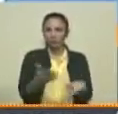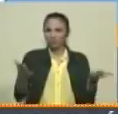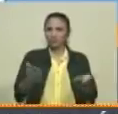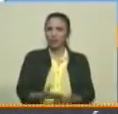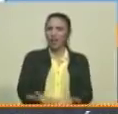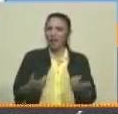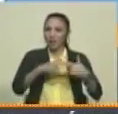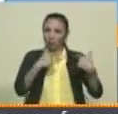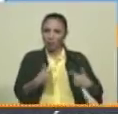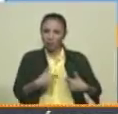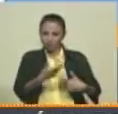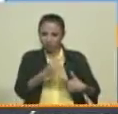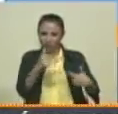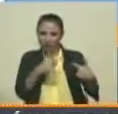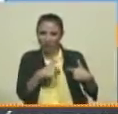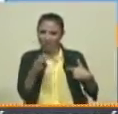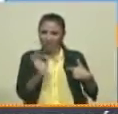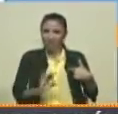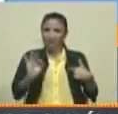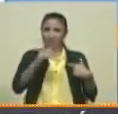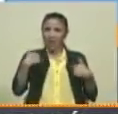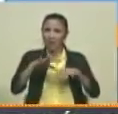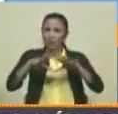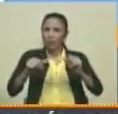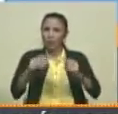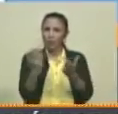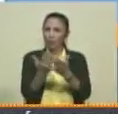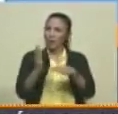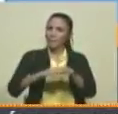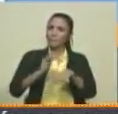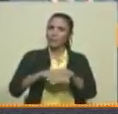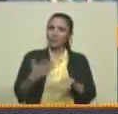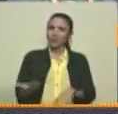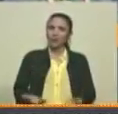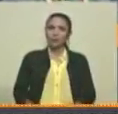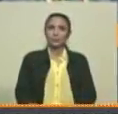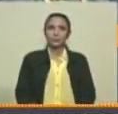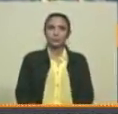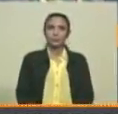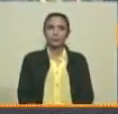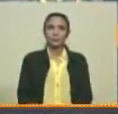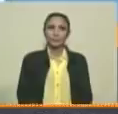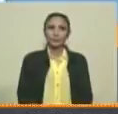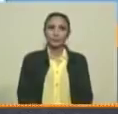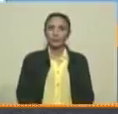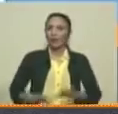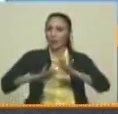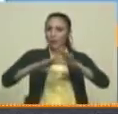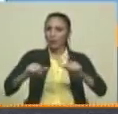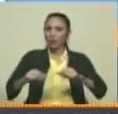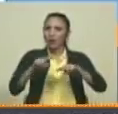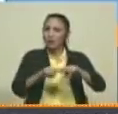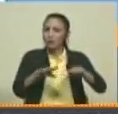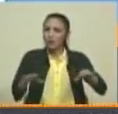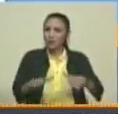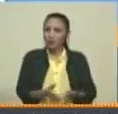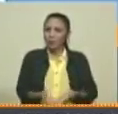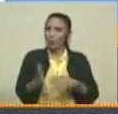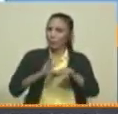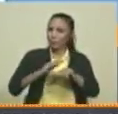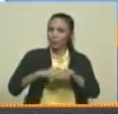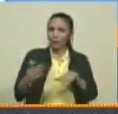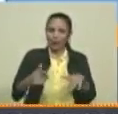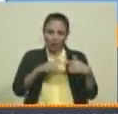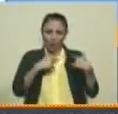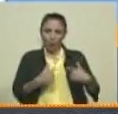en el corazón para ir a robar una escuela? Para ir a robar a un niño. ¿Qué puede tener en el corazón